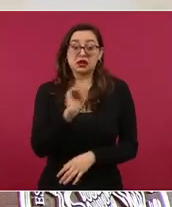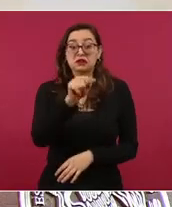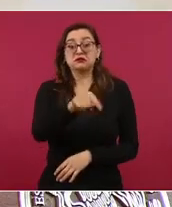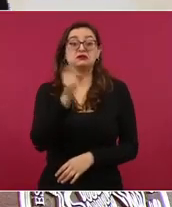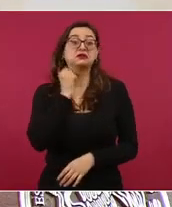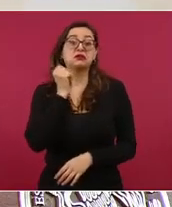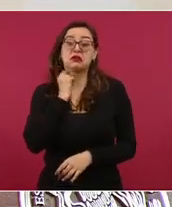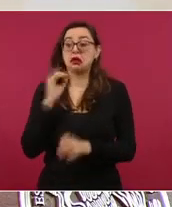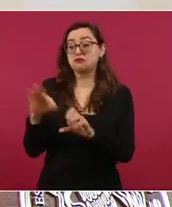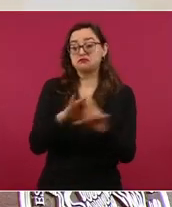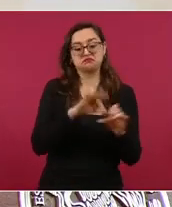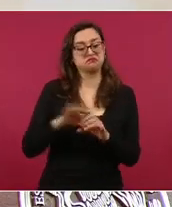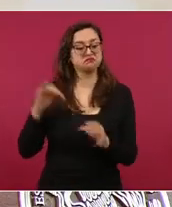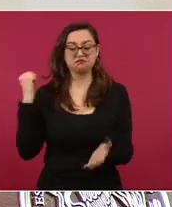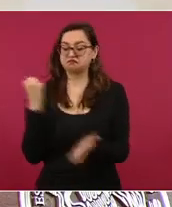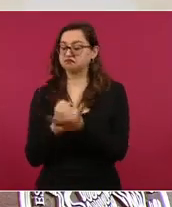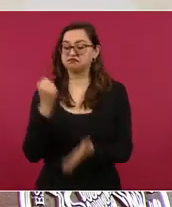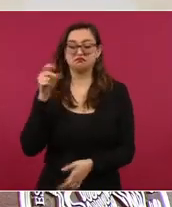pues no.